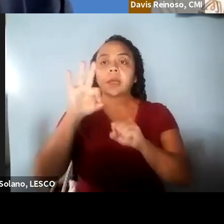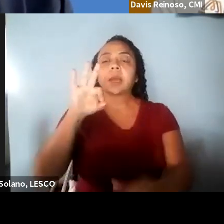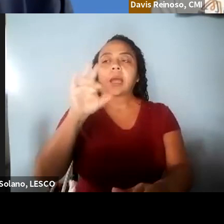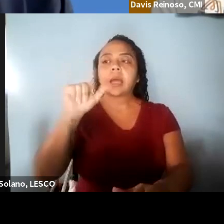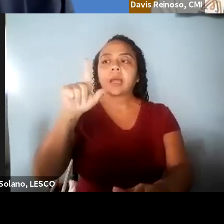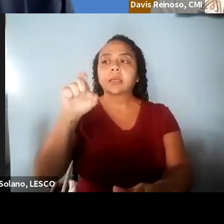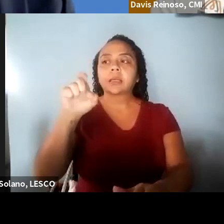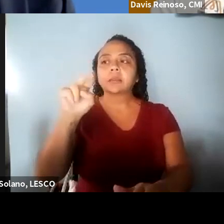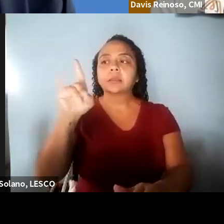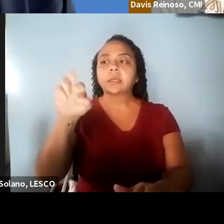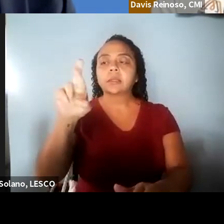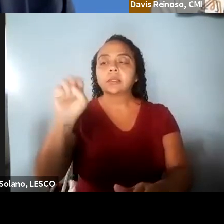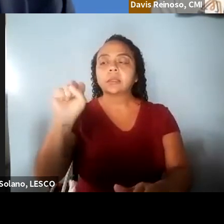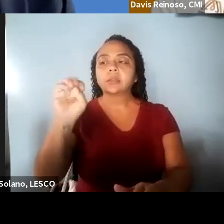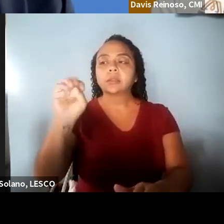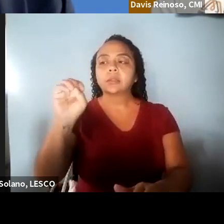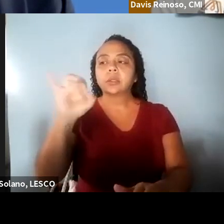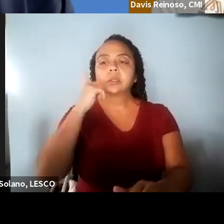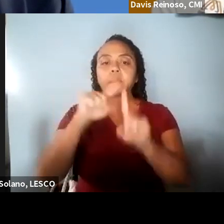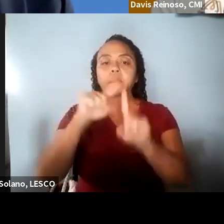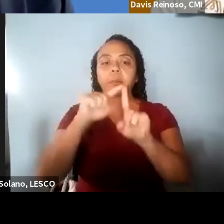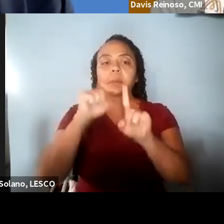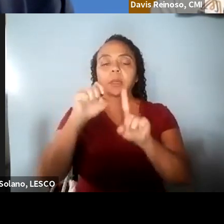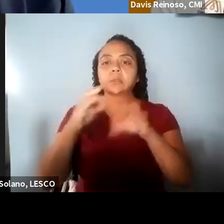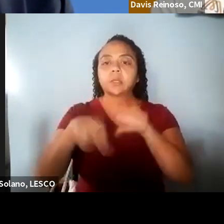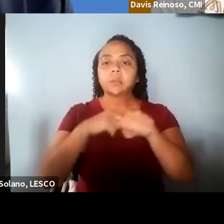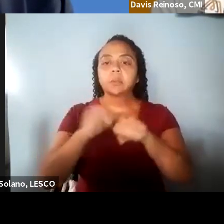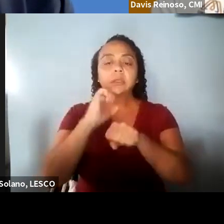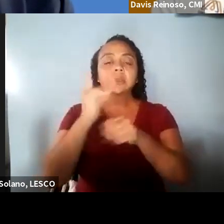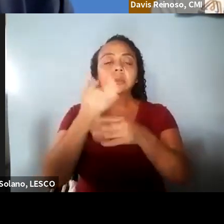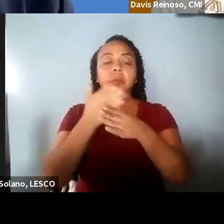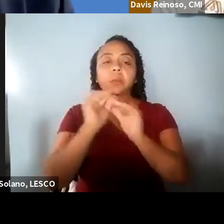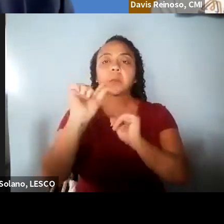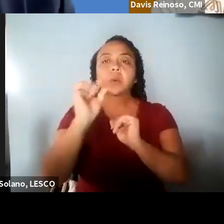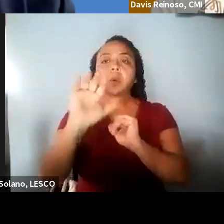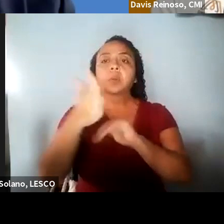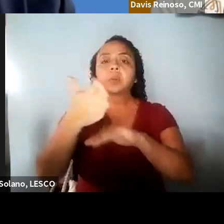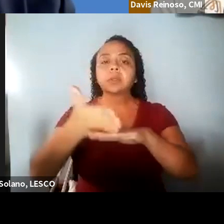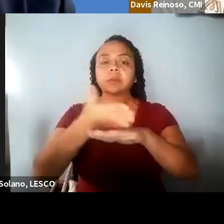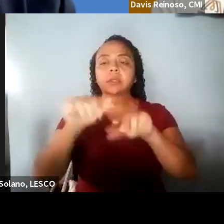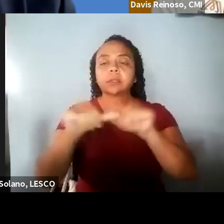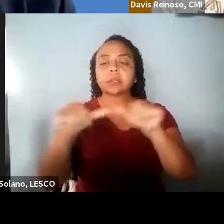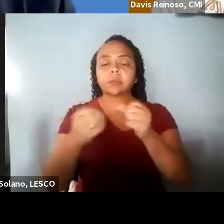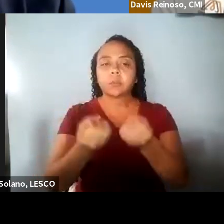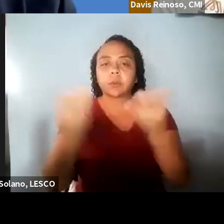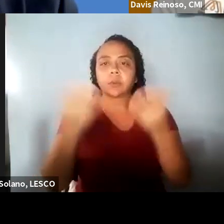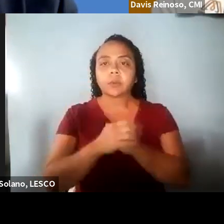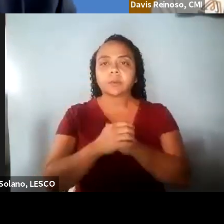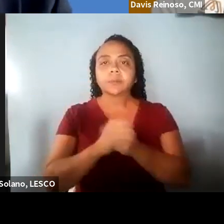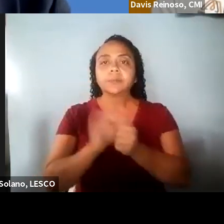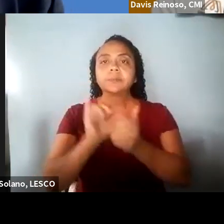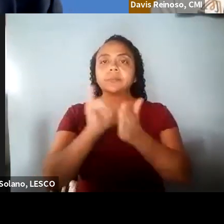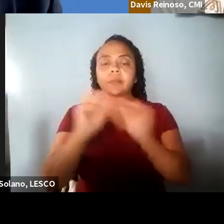nos comparta un poco de cómo cómo es que está avanzando el sector público en esta clara